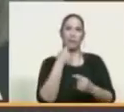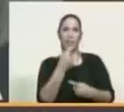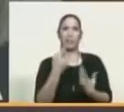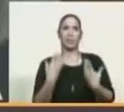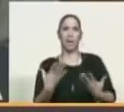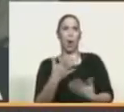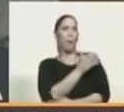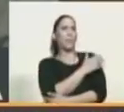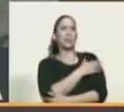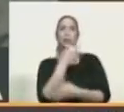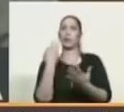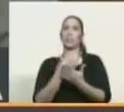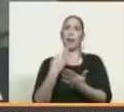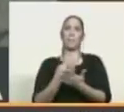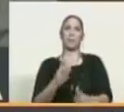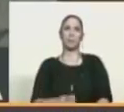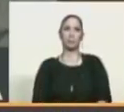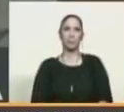porque eso da caché.